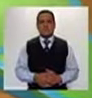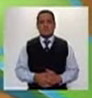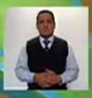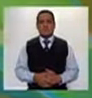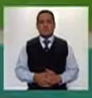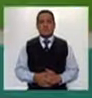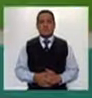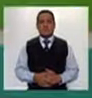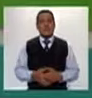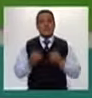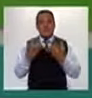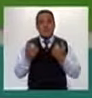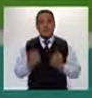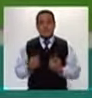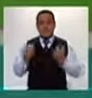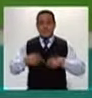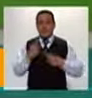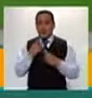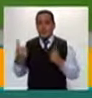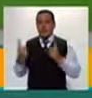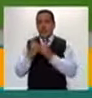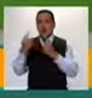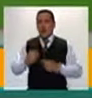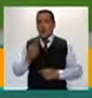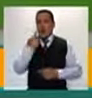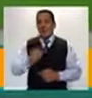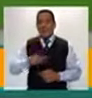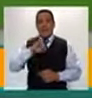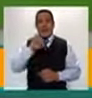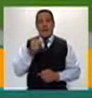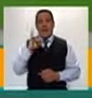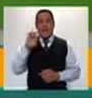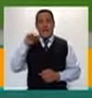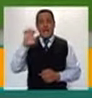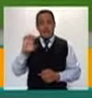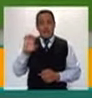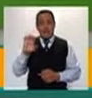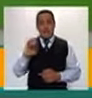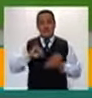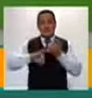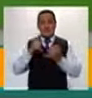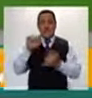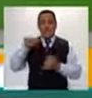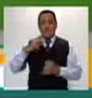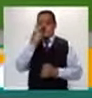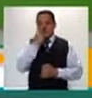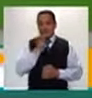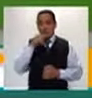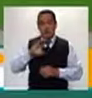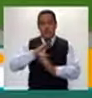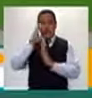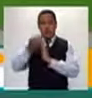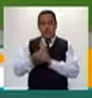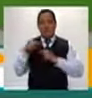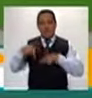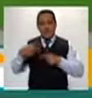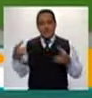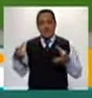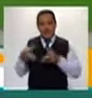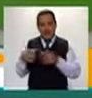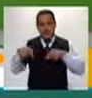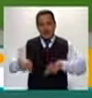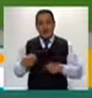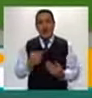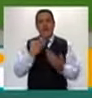y ya estamos con el licenciado jaime salas funcionario de conadis que está con nosotros aquí en el programa para